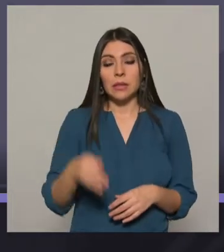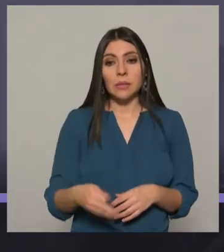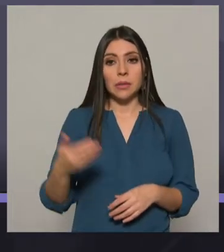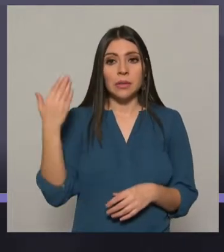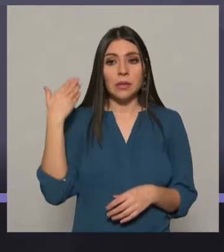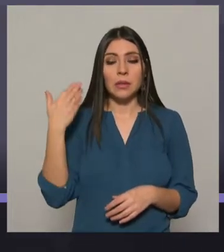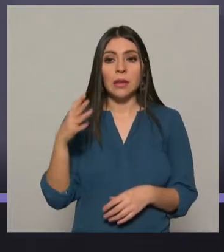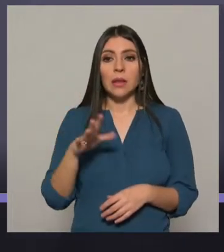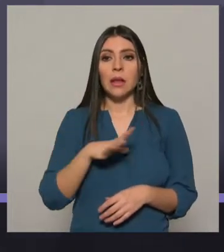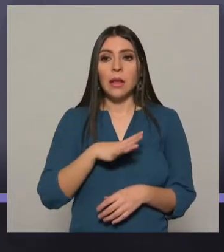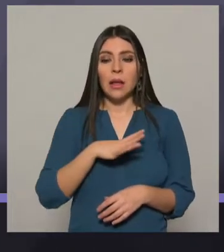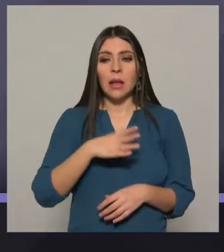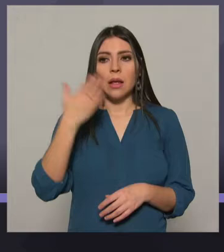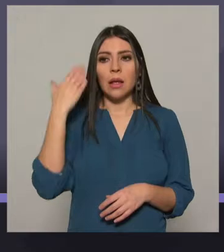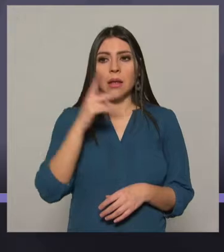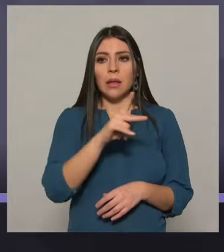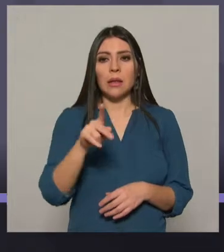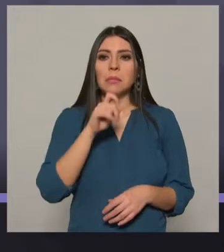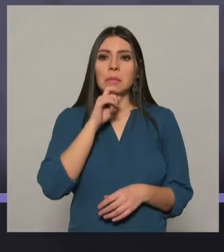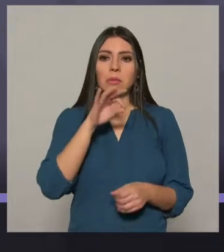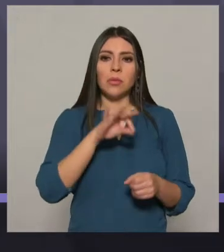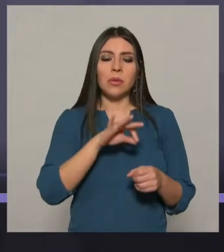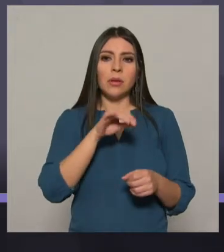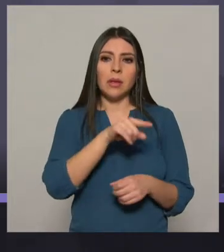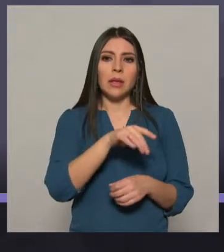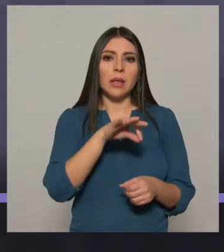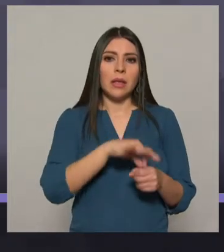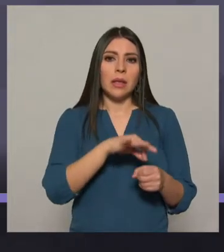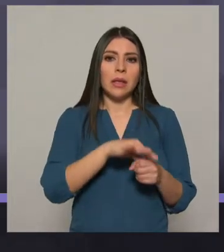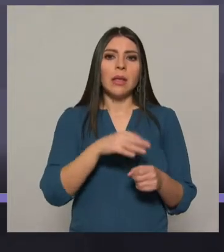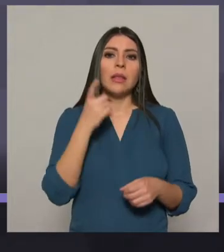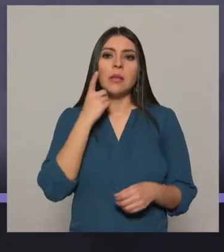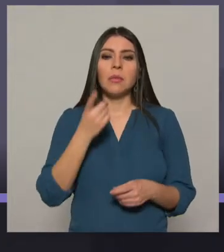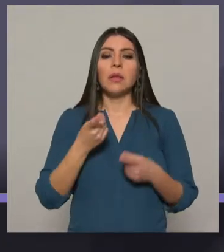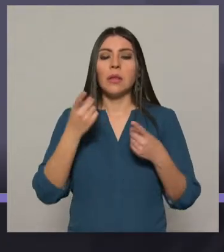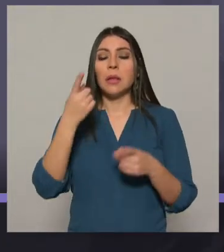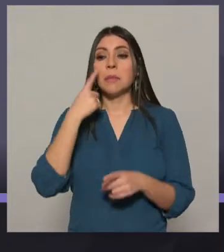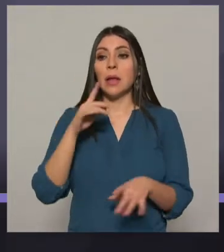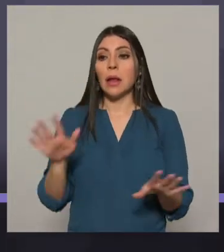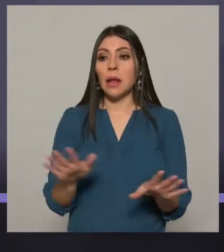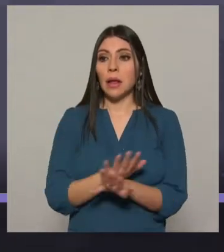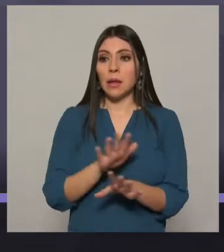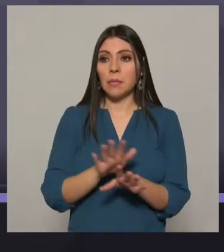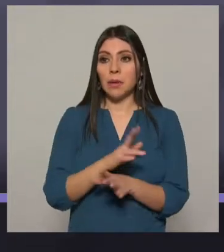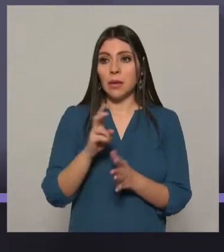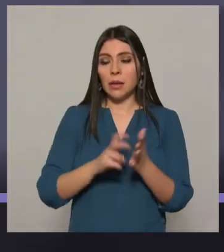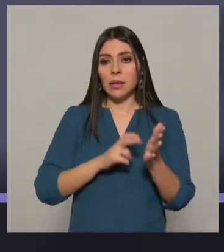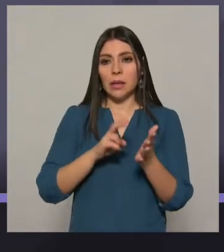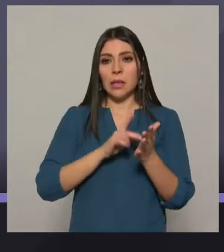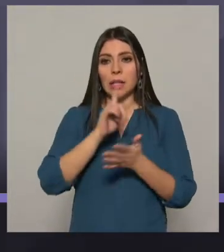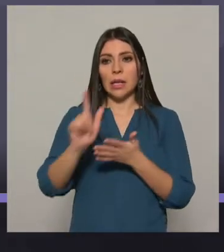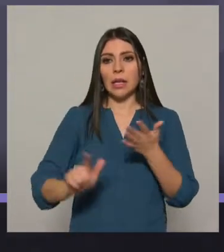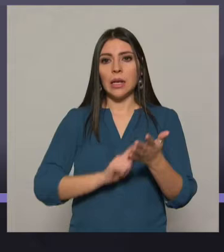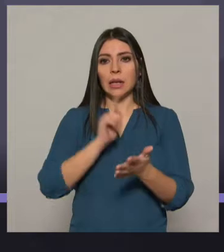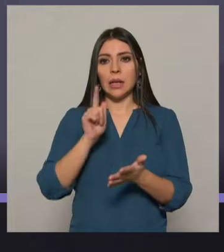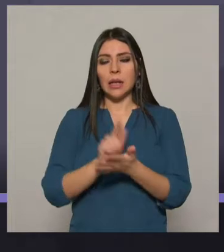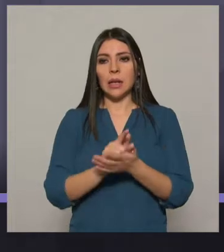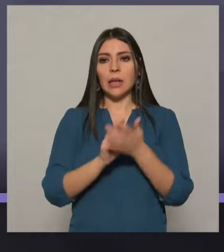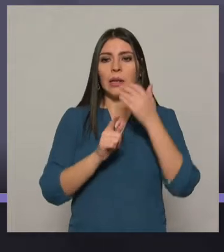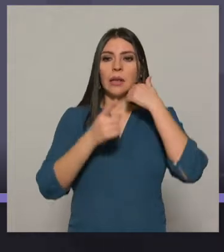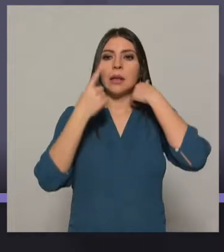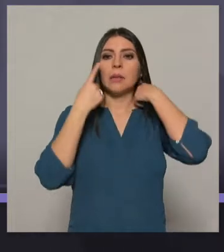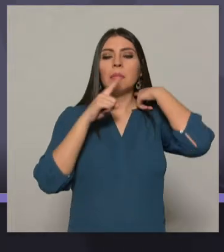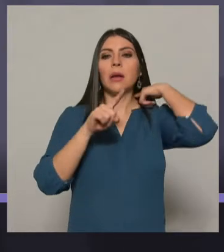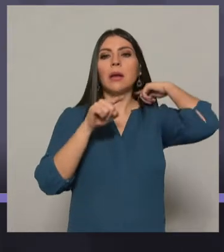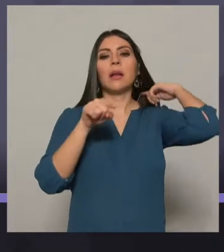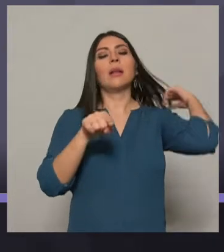se contó incluso con el voto del diputado Barrera para poder modificar esta ley, generar esta ley, la ley del sistema en